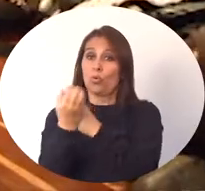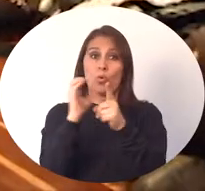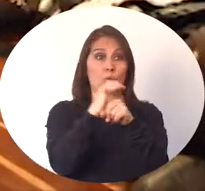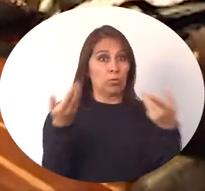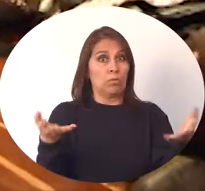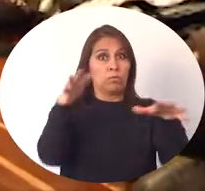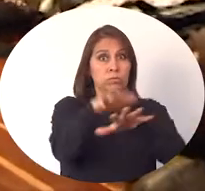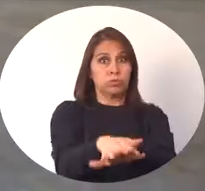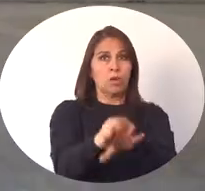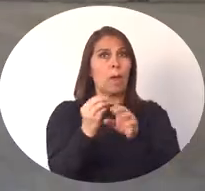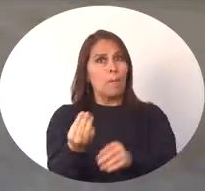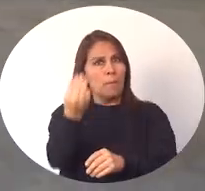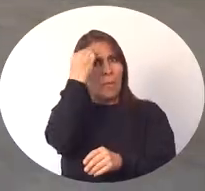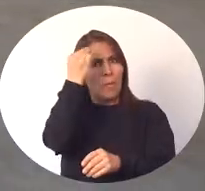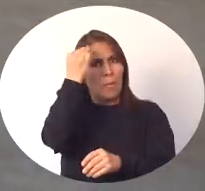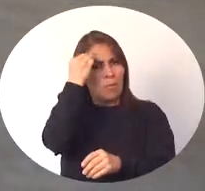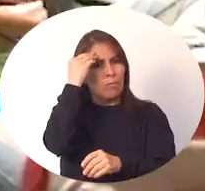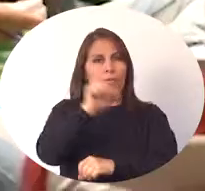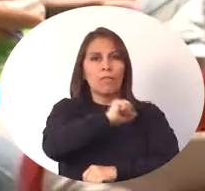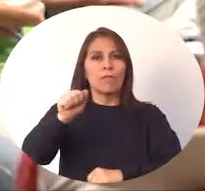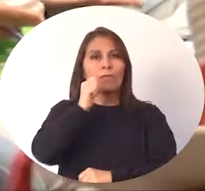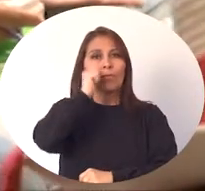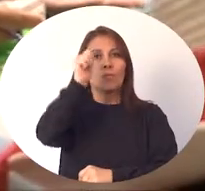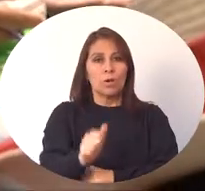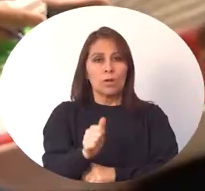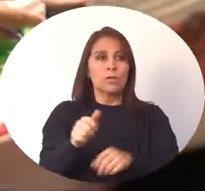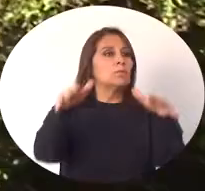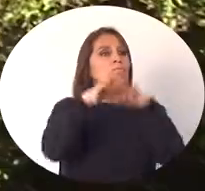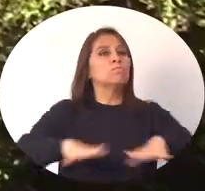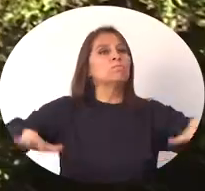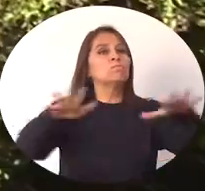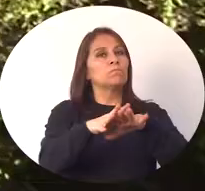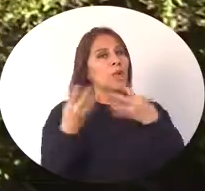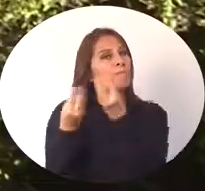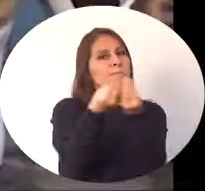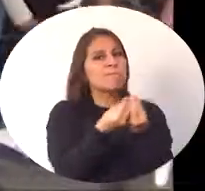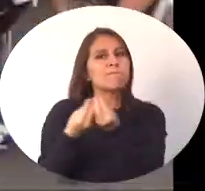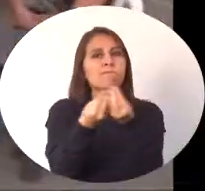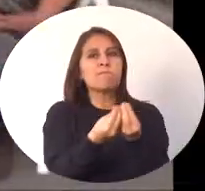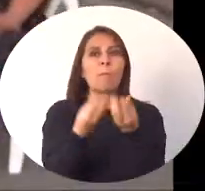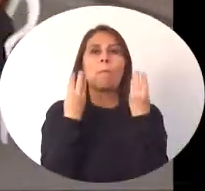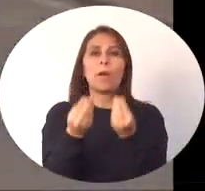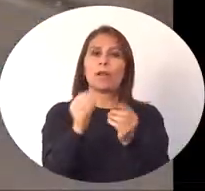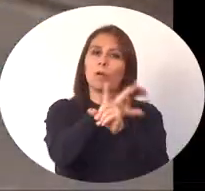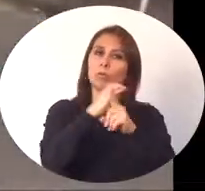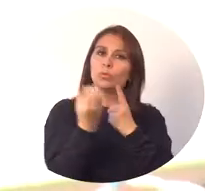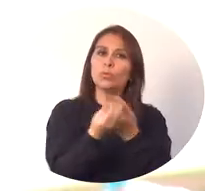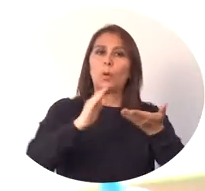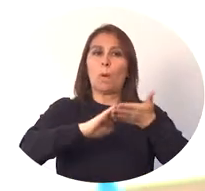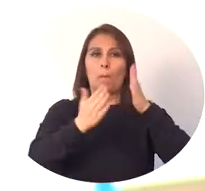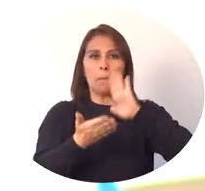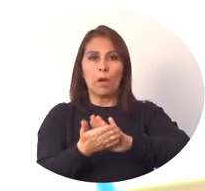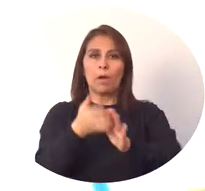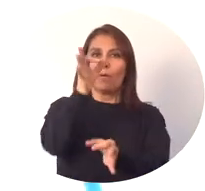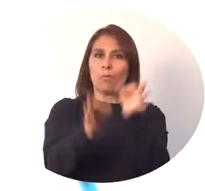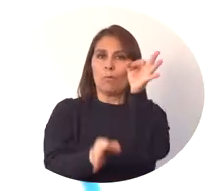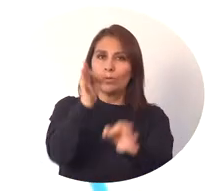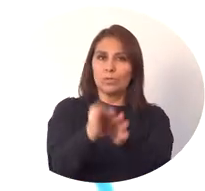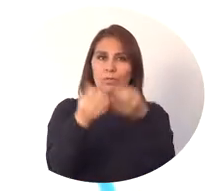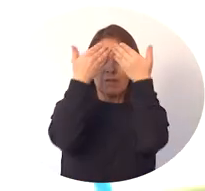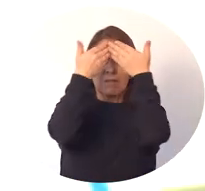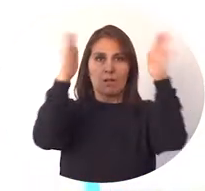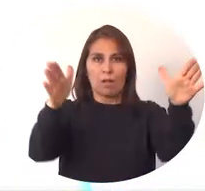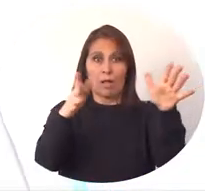la interculturalidad, la memoria y los derechos humanos, y en un escenario de convivencia para consolidar la cultura de paz con justicia